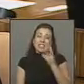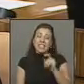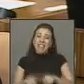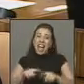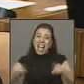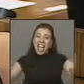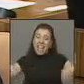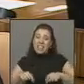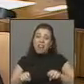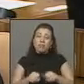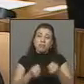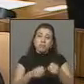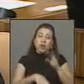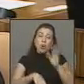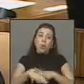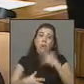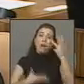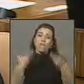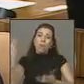destruidas por el fuego,